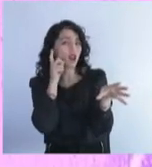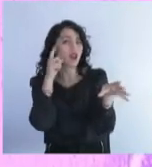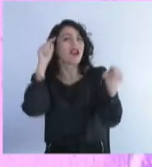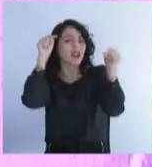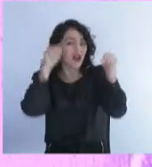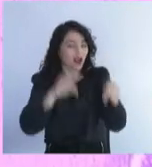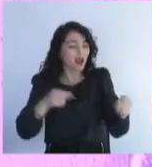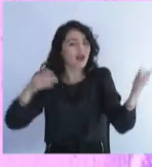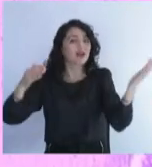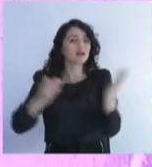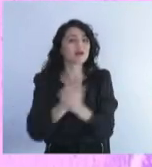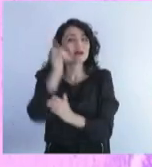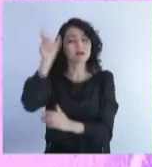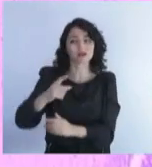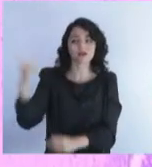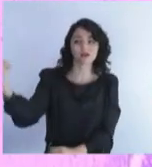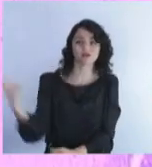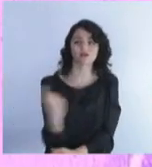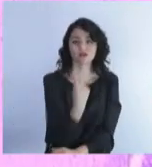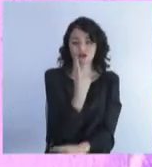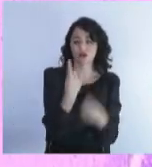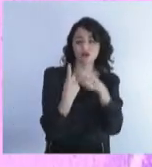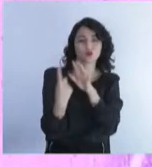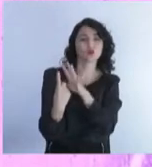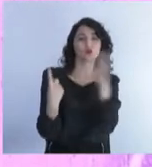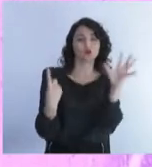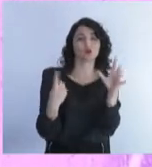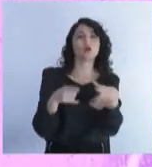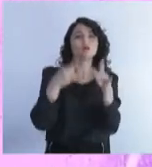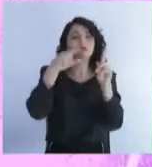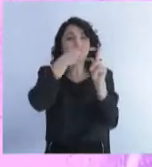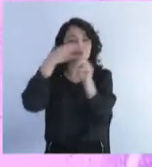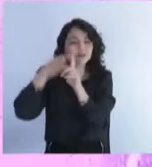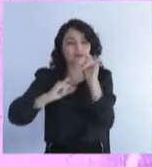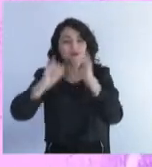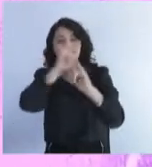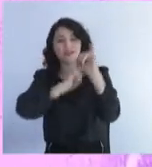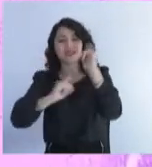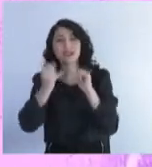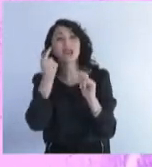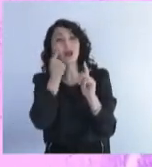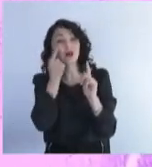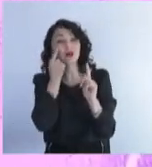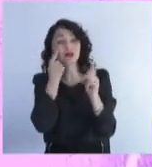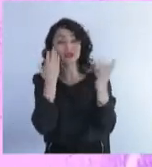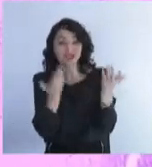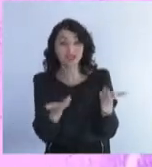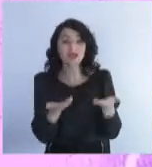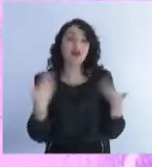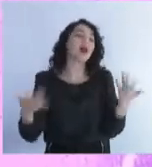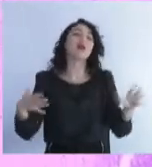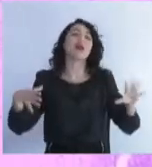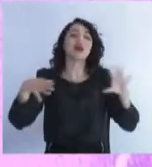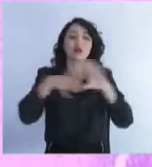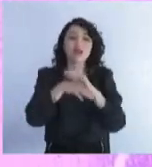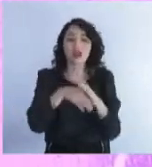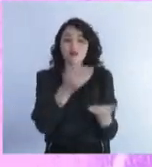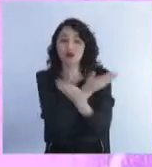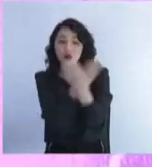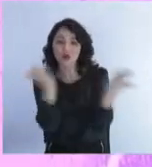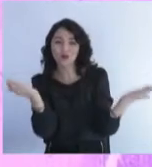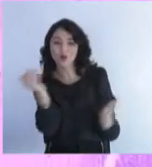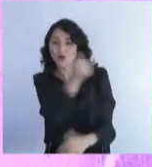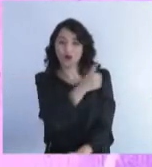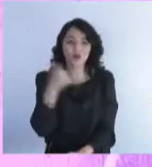nuestro gran invitado en este set virtual, de conocernos virtualmente como acaba de ocurrir y como nos encontramos con ustedes. Si